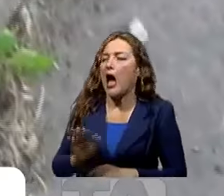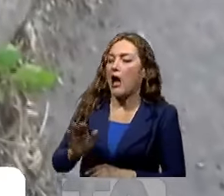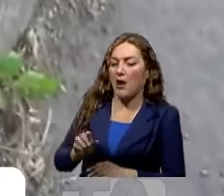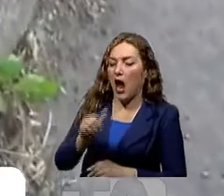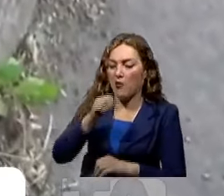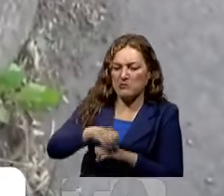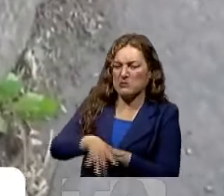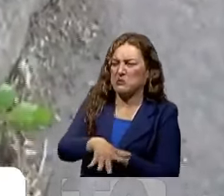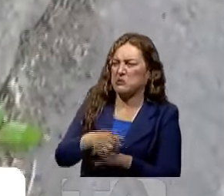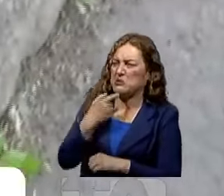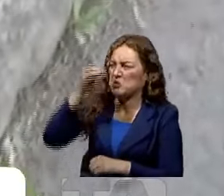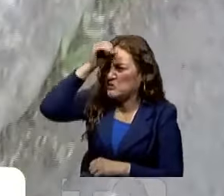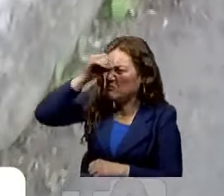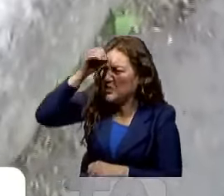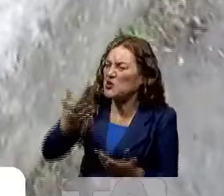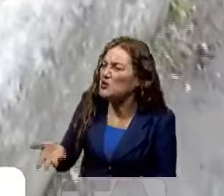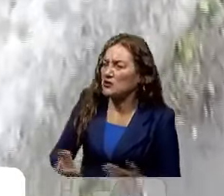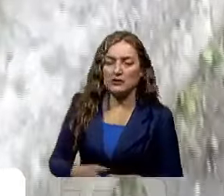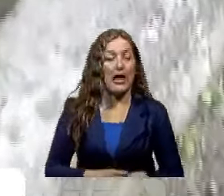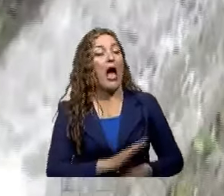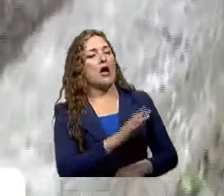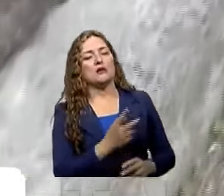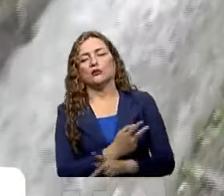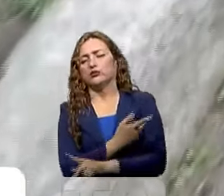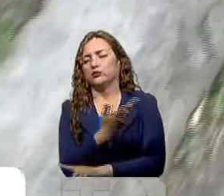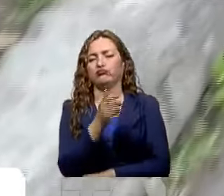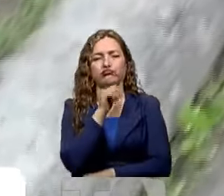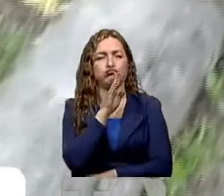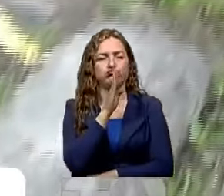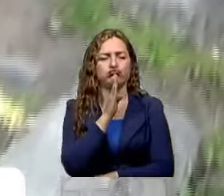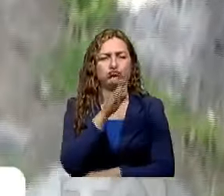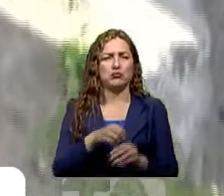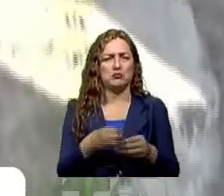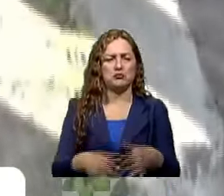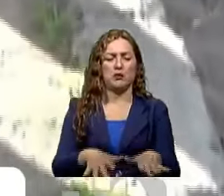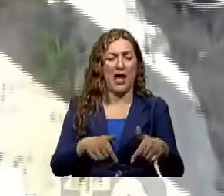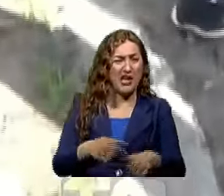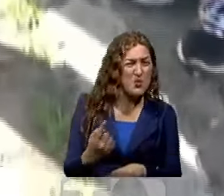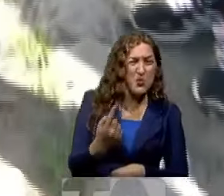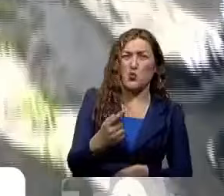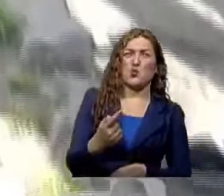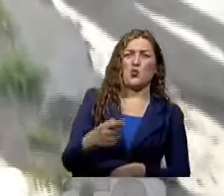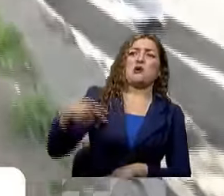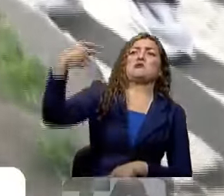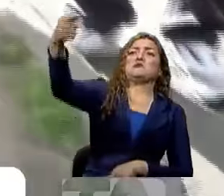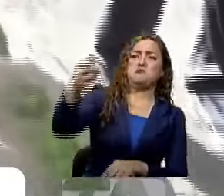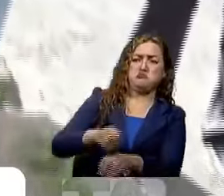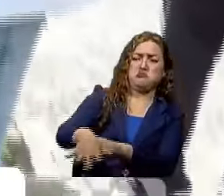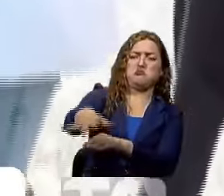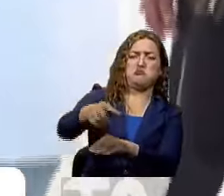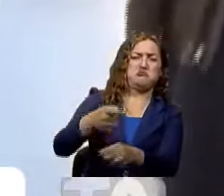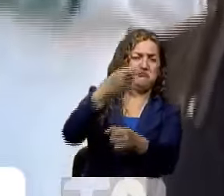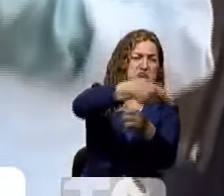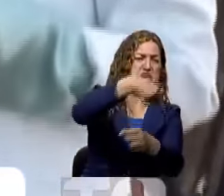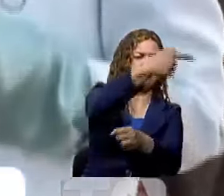es terrible, porque aquí es el agua siempre hace tiempos, y no es solo aquí, hay por acá también otros así mismo, y quisiera que todo